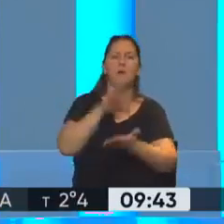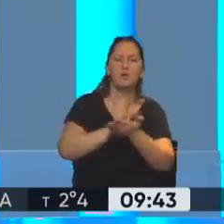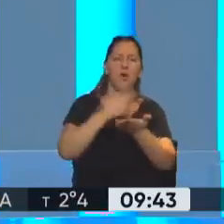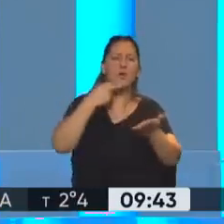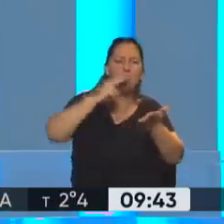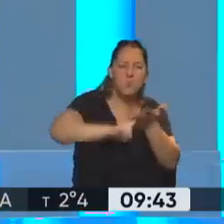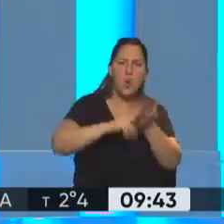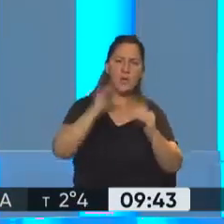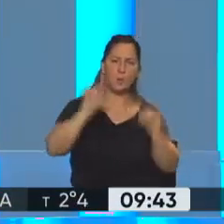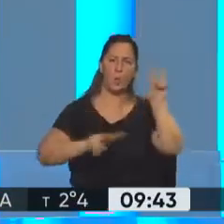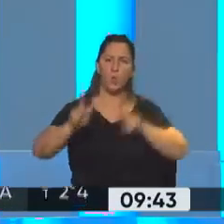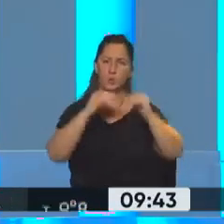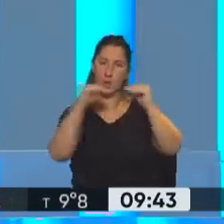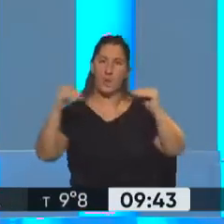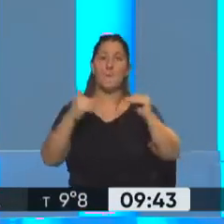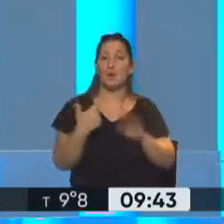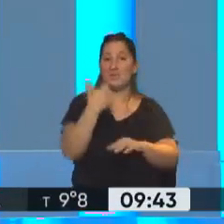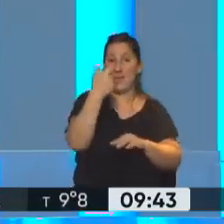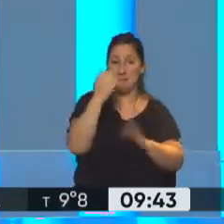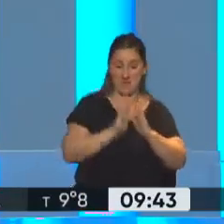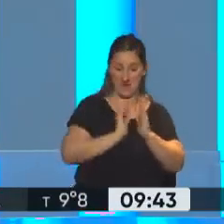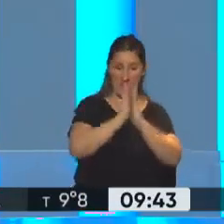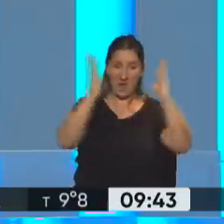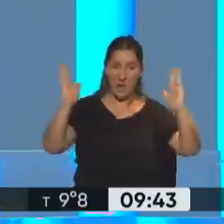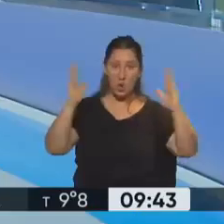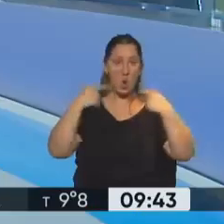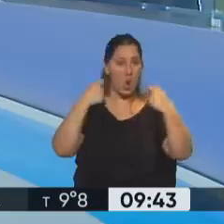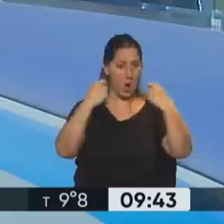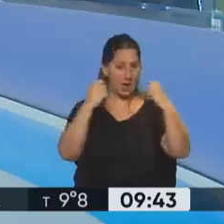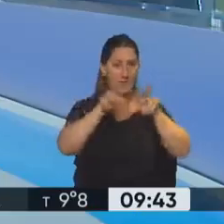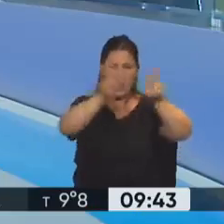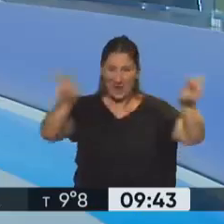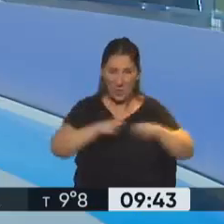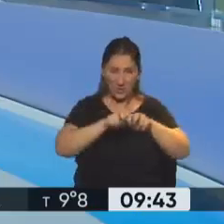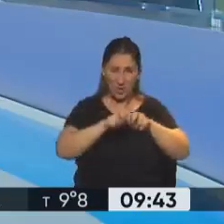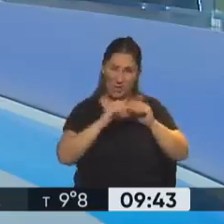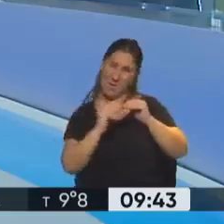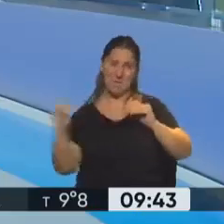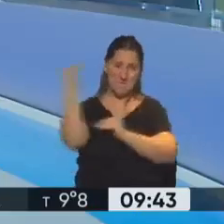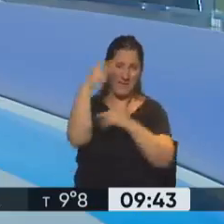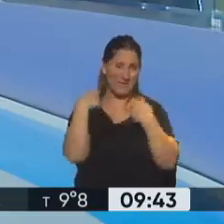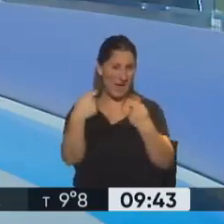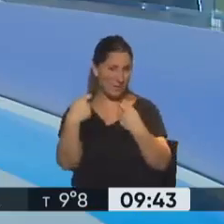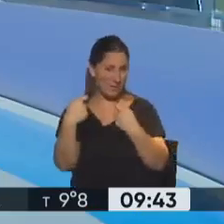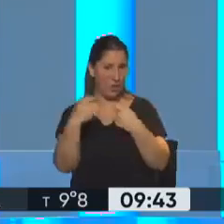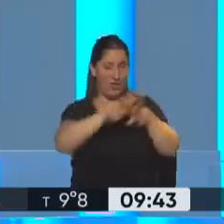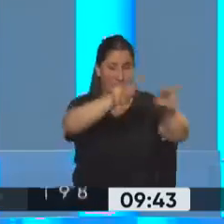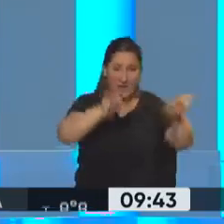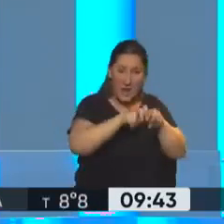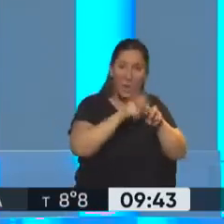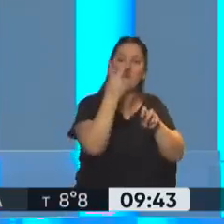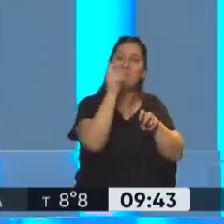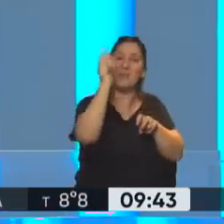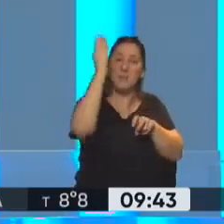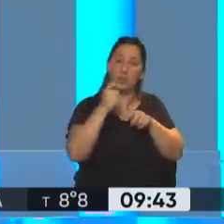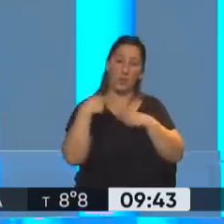ve lo que pasó en el primer semestre del año los gastos aumentaron muy por encima de la recaudación 20 por ciento por encima de la recaudación entonces